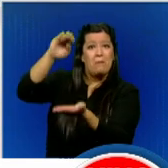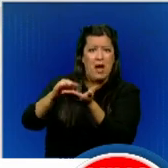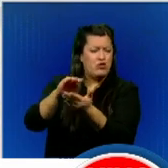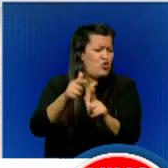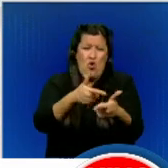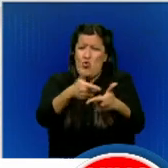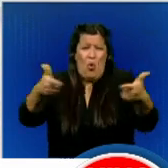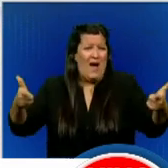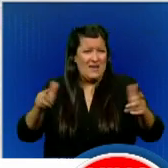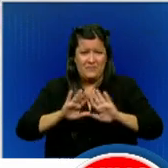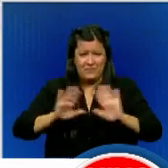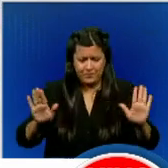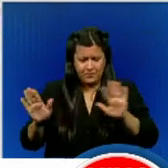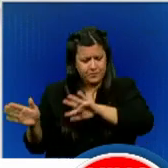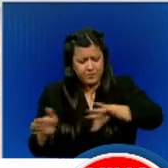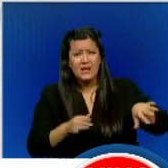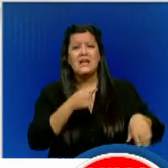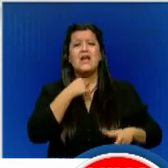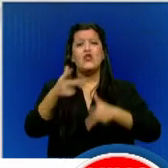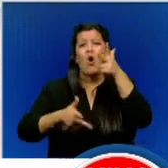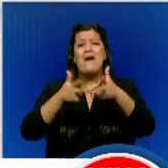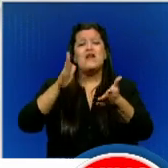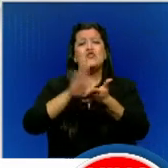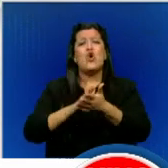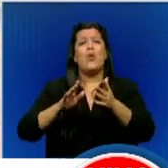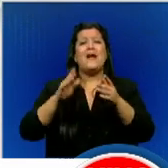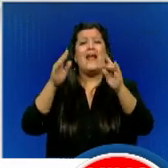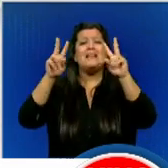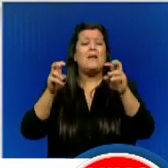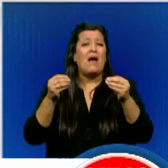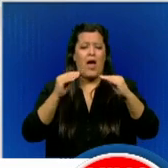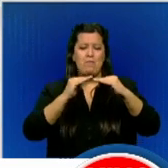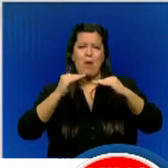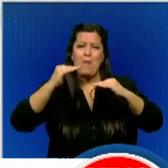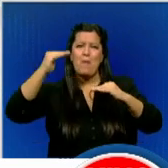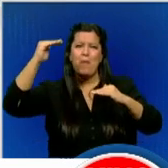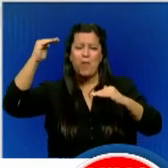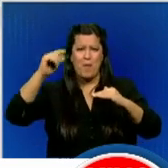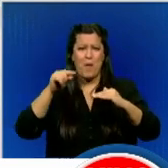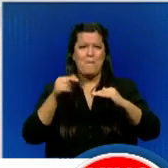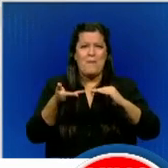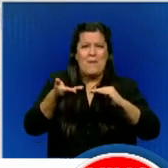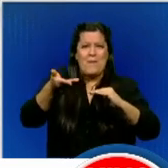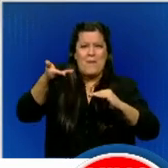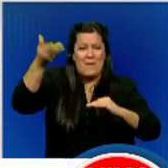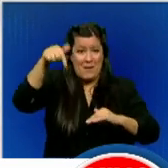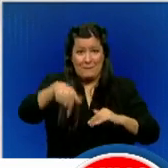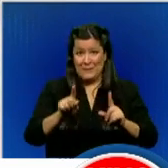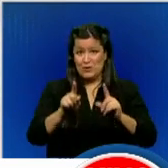quiero decir algo también respecto a la progresividad que se plantea en este proyecto